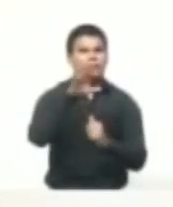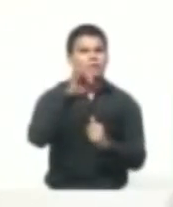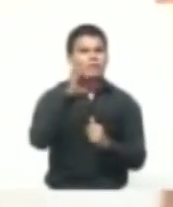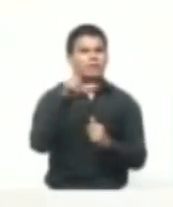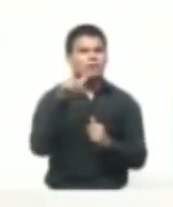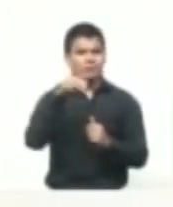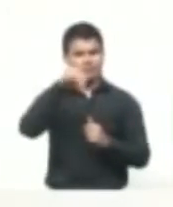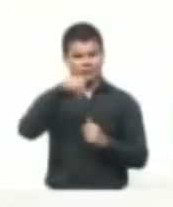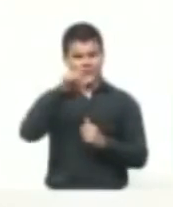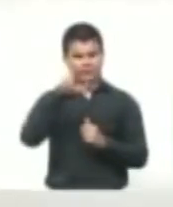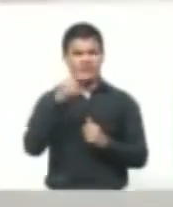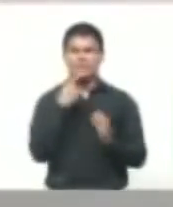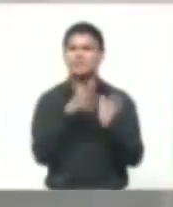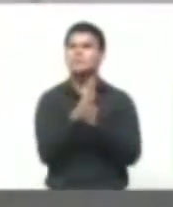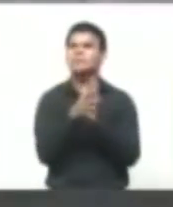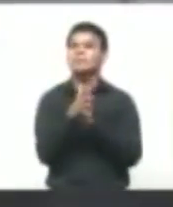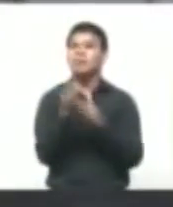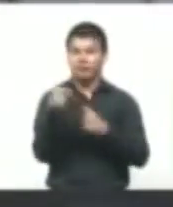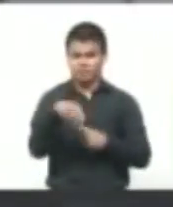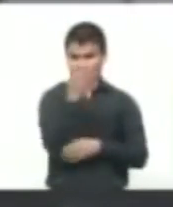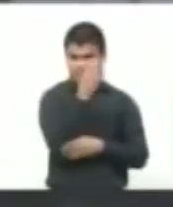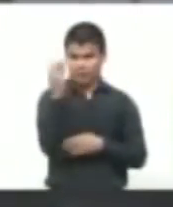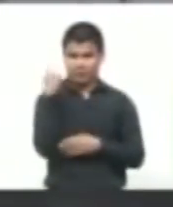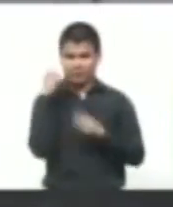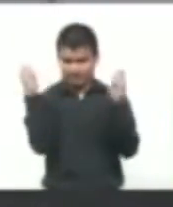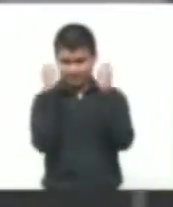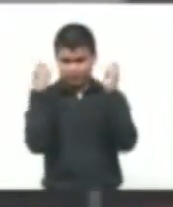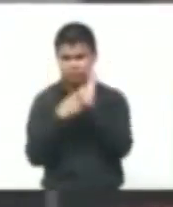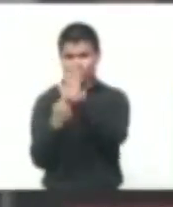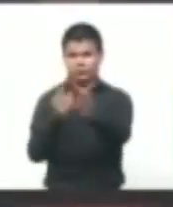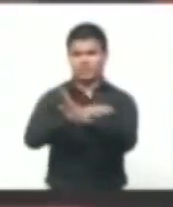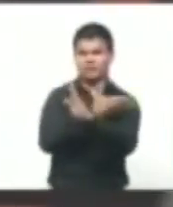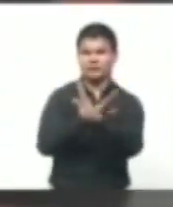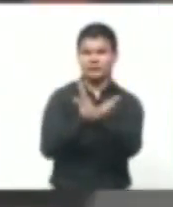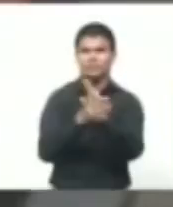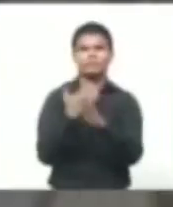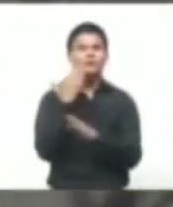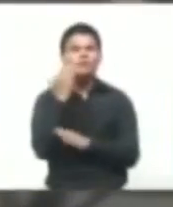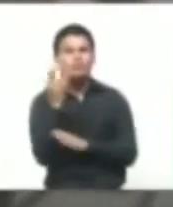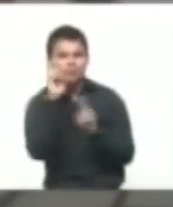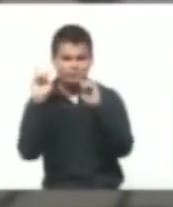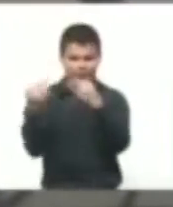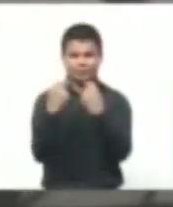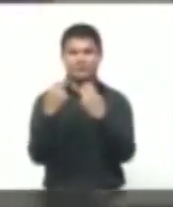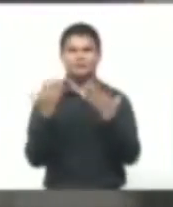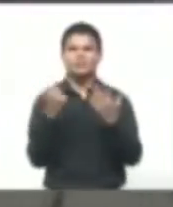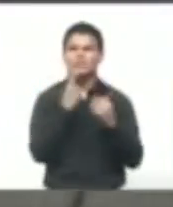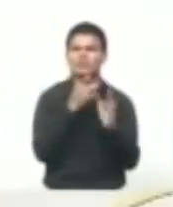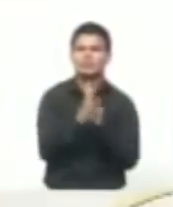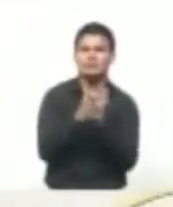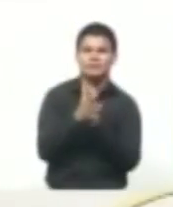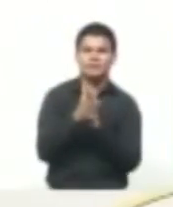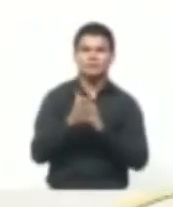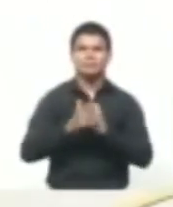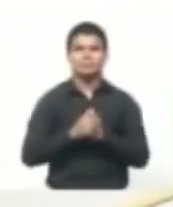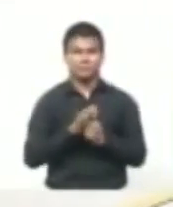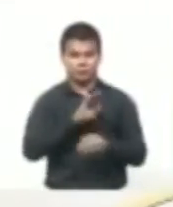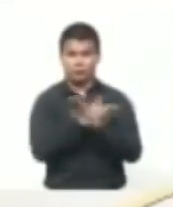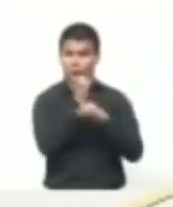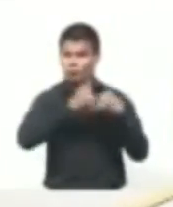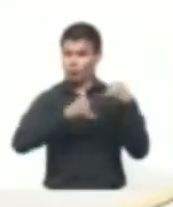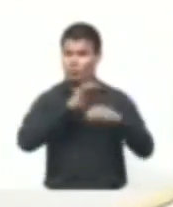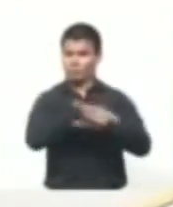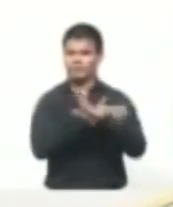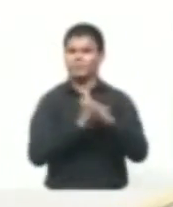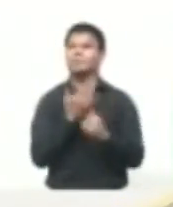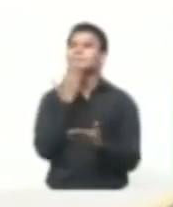Acosta se encuentra de promoción en Barranquilla con su sencillo titulado Cuando te veo, tema que pertenece a su última producción discográfica. Gracias a Barranquilla